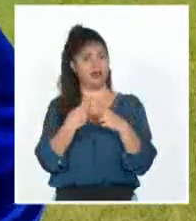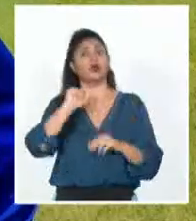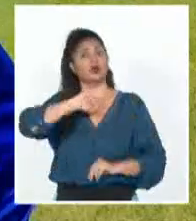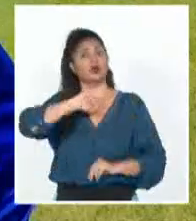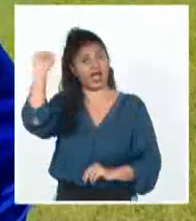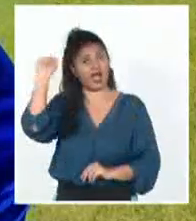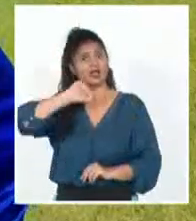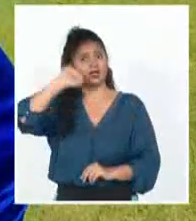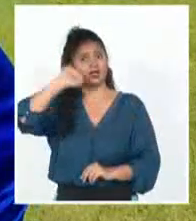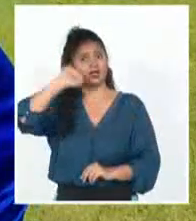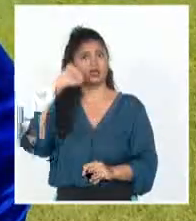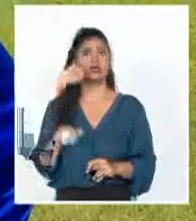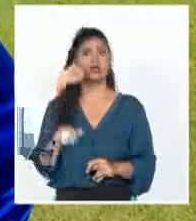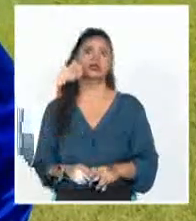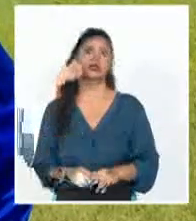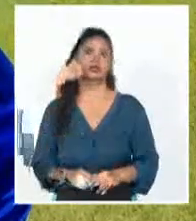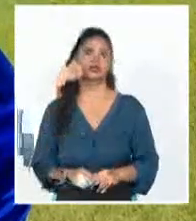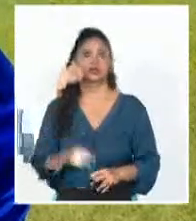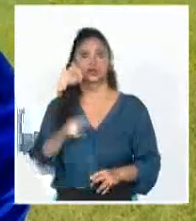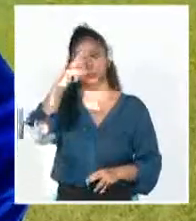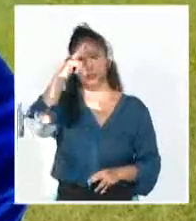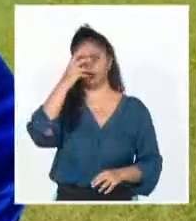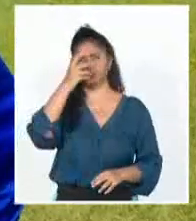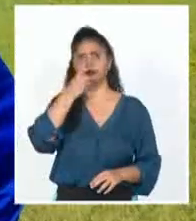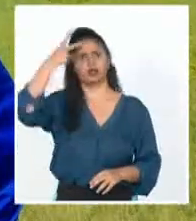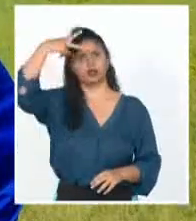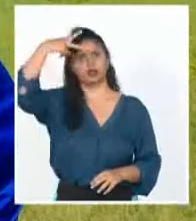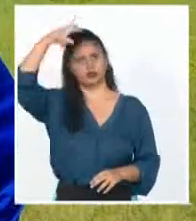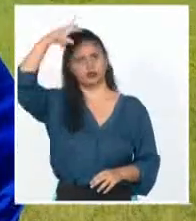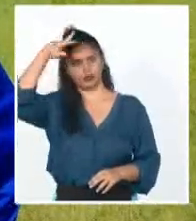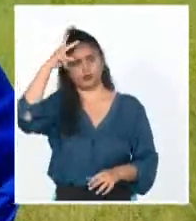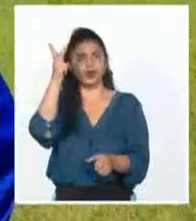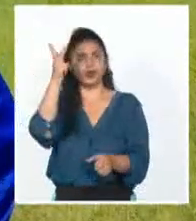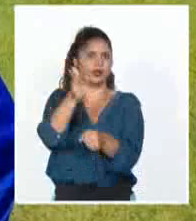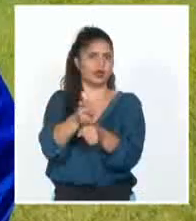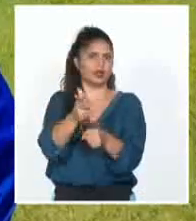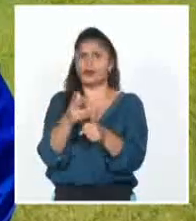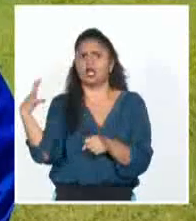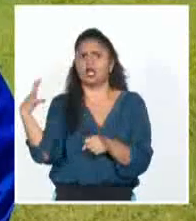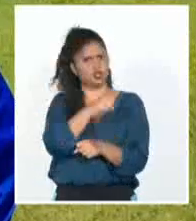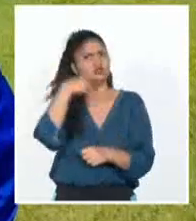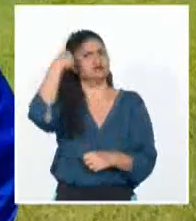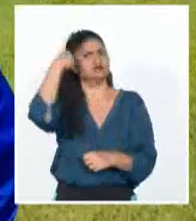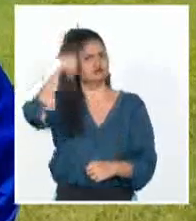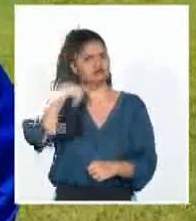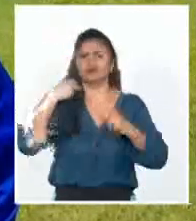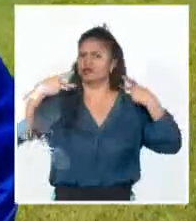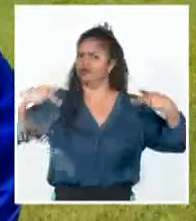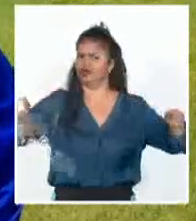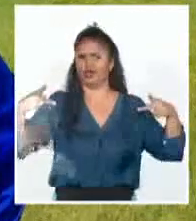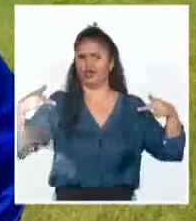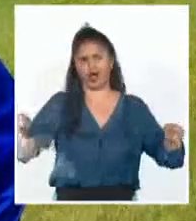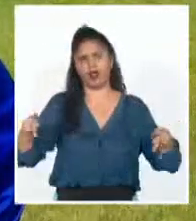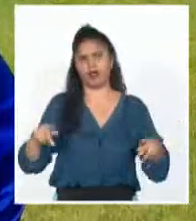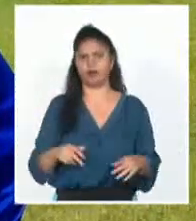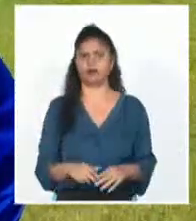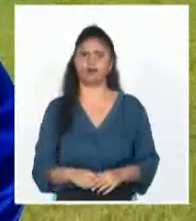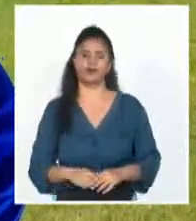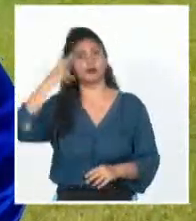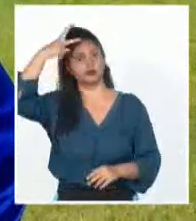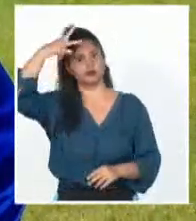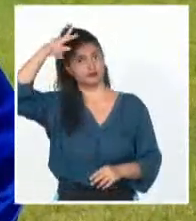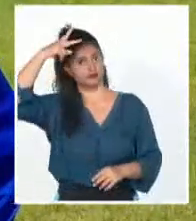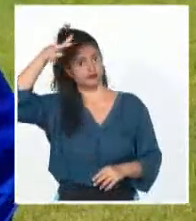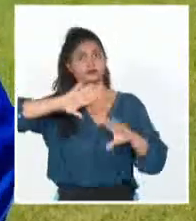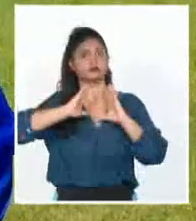fuertes. Dominicana, los mexicanos, los guatemaltecos, todos son fuertes, hasta los de Guadalupe son fuertes porque ellos